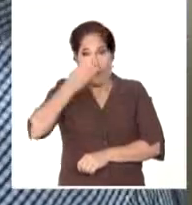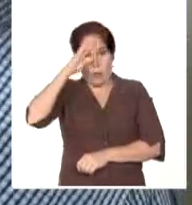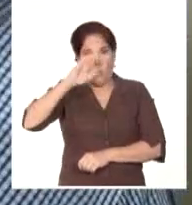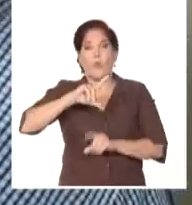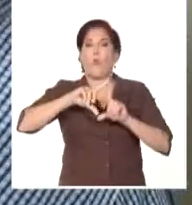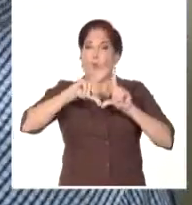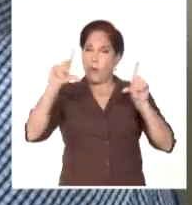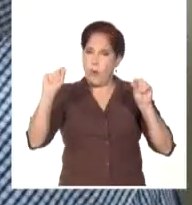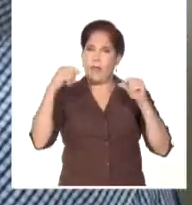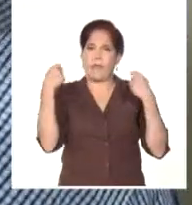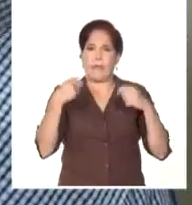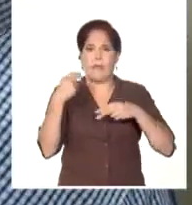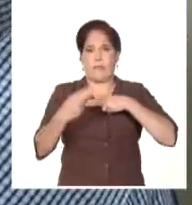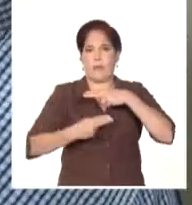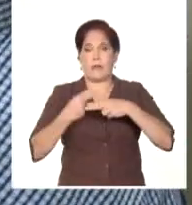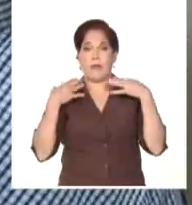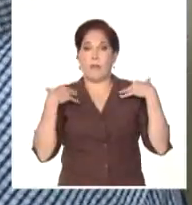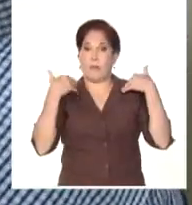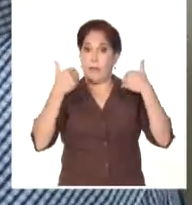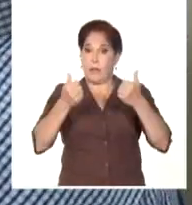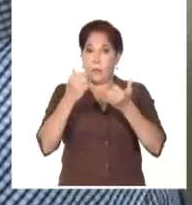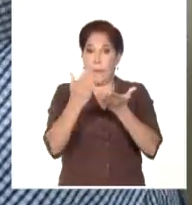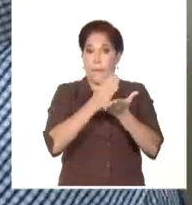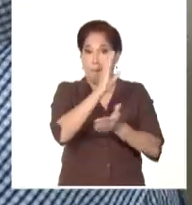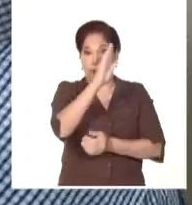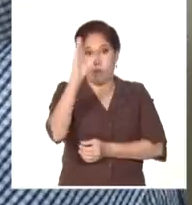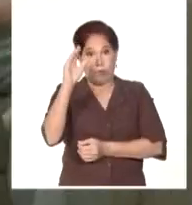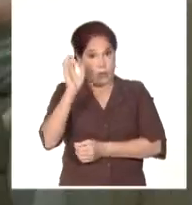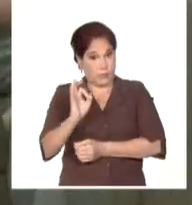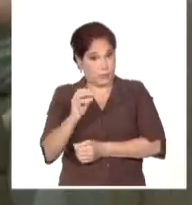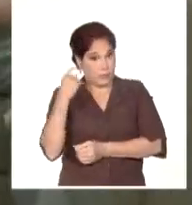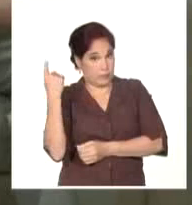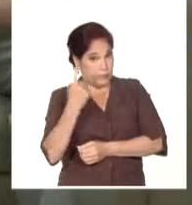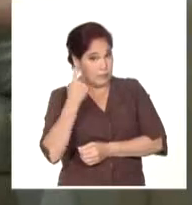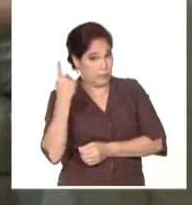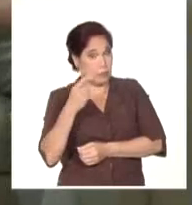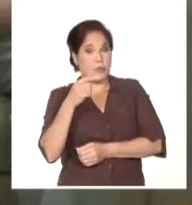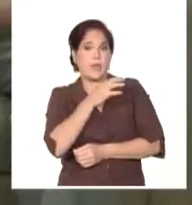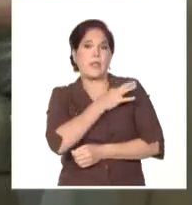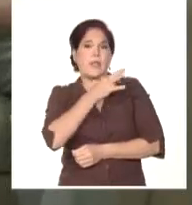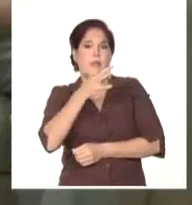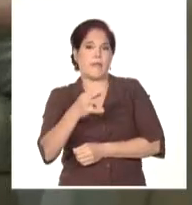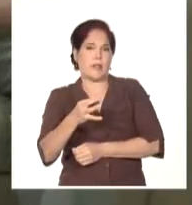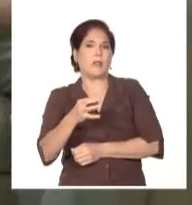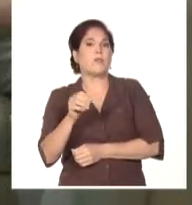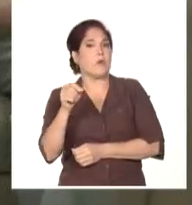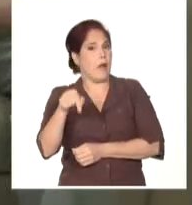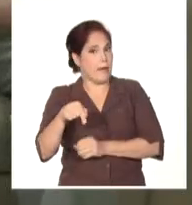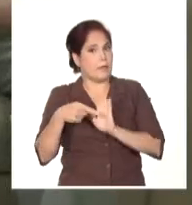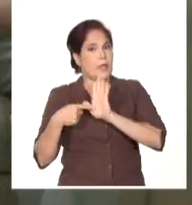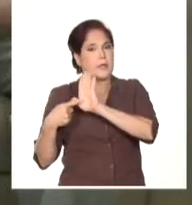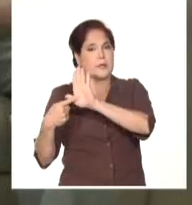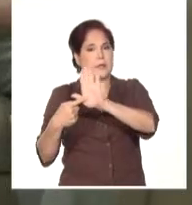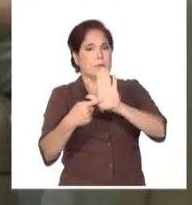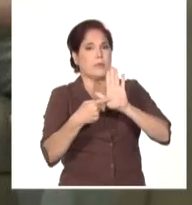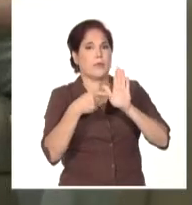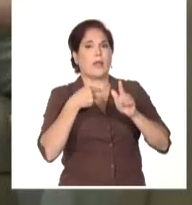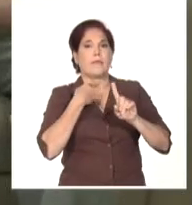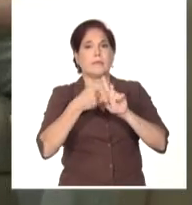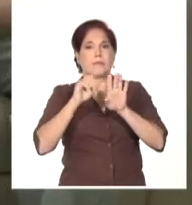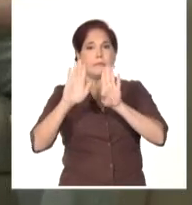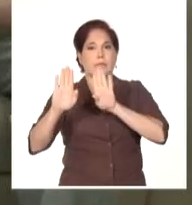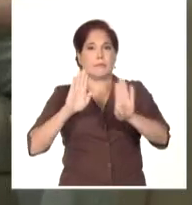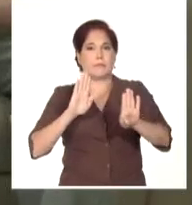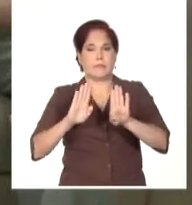haga. El director de la Biblioteca Nacional, Omar Baliño, extendió la invitación a Gallardo para exponer en la galería El Reino de